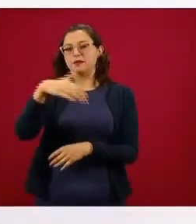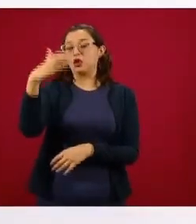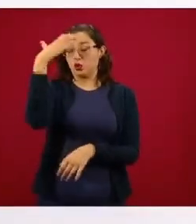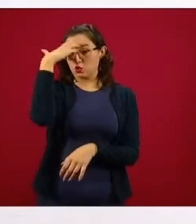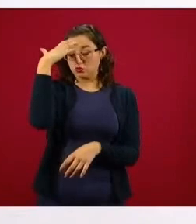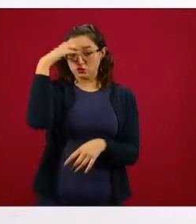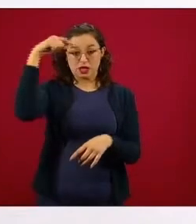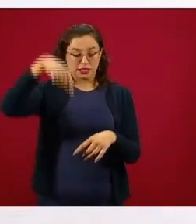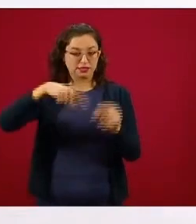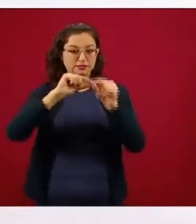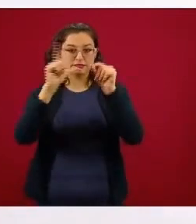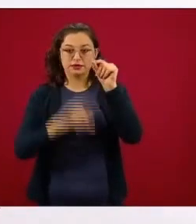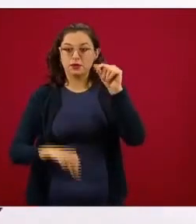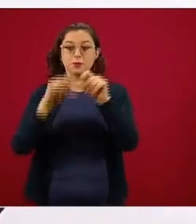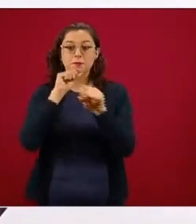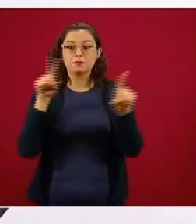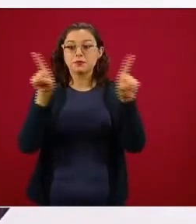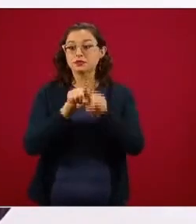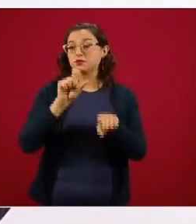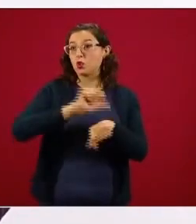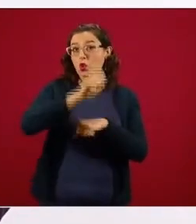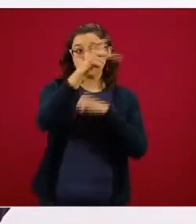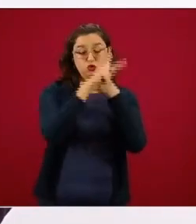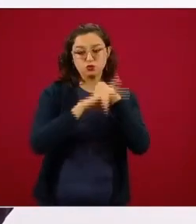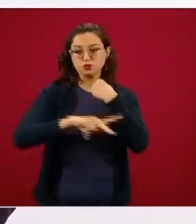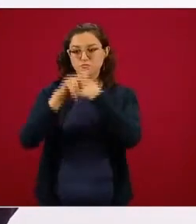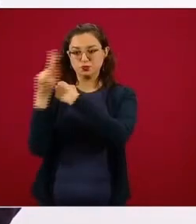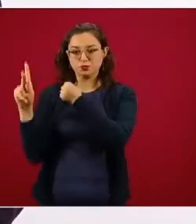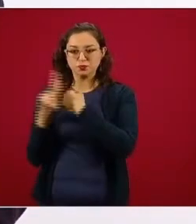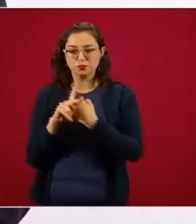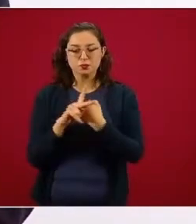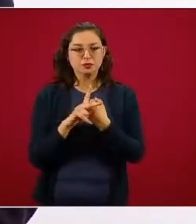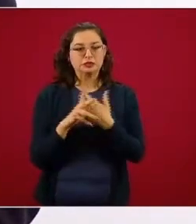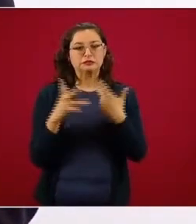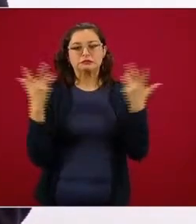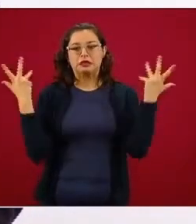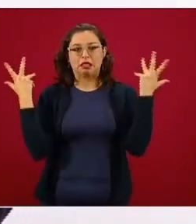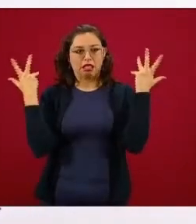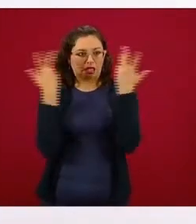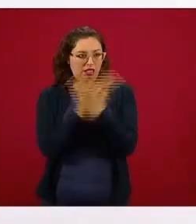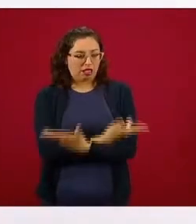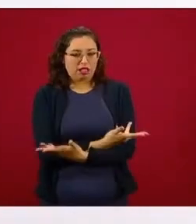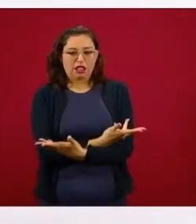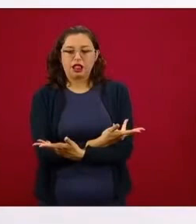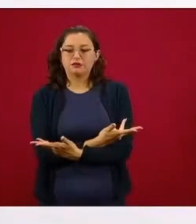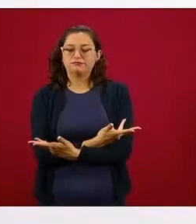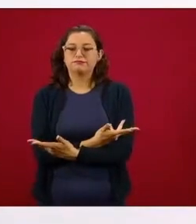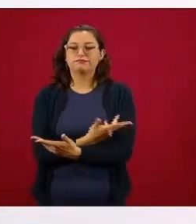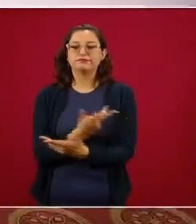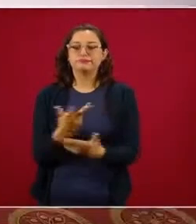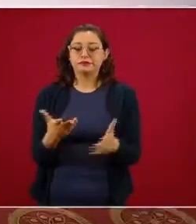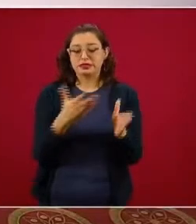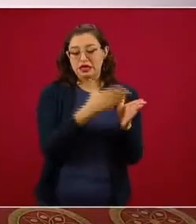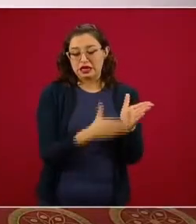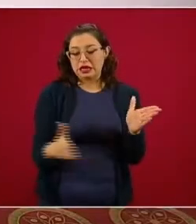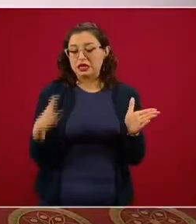como en el extranjero, la pandemia precipitó la crisis del